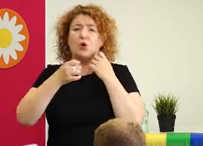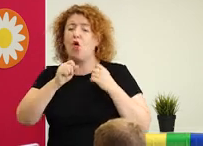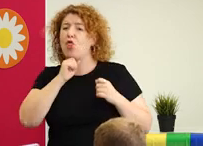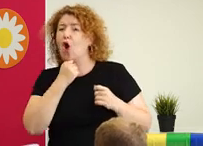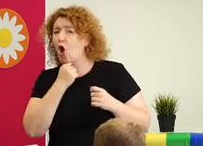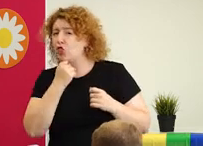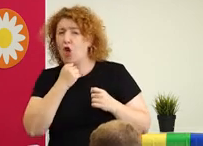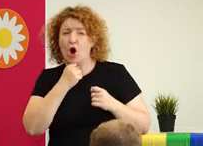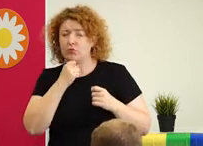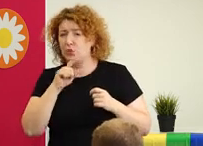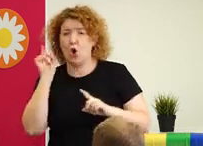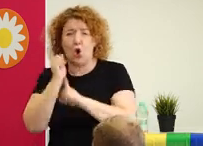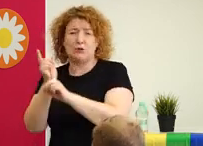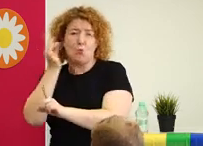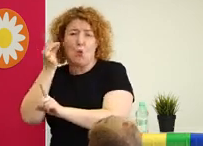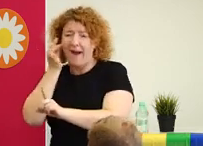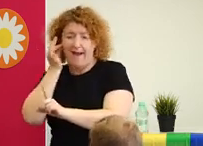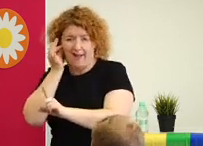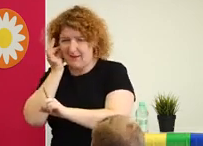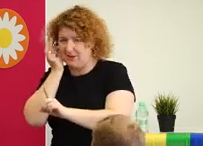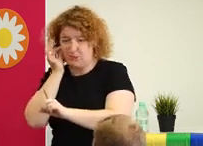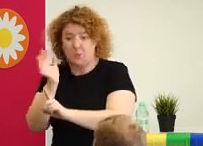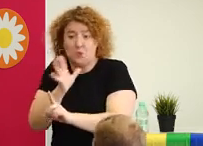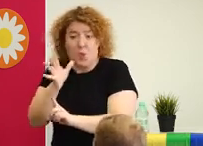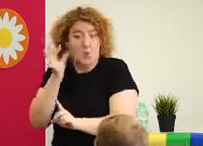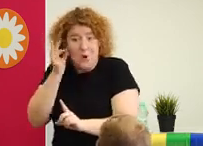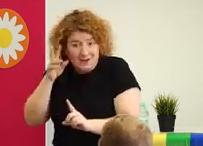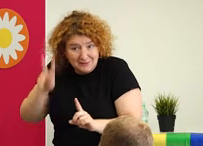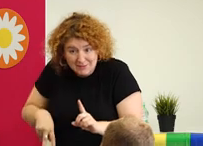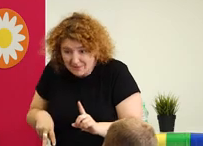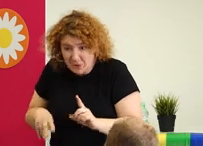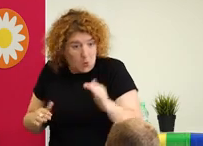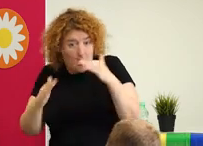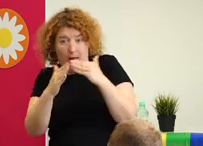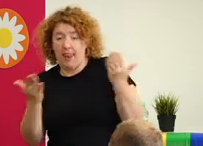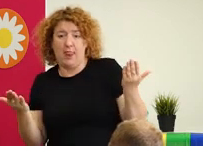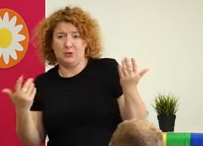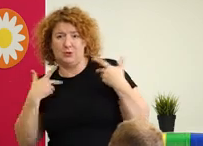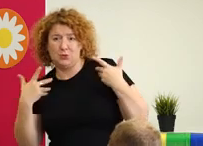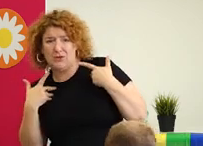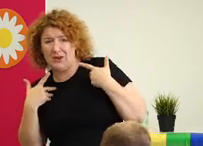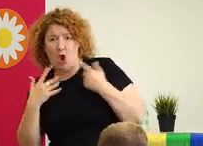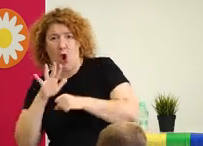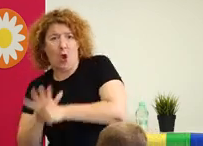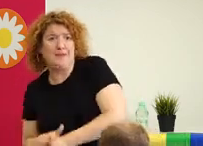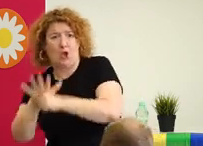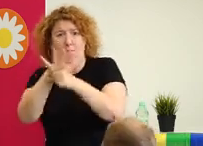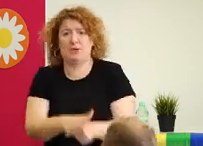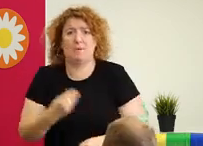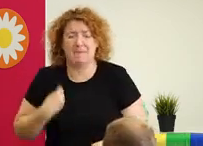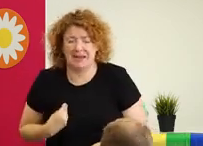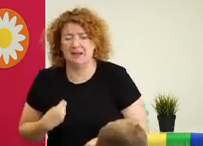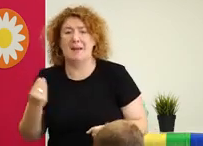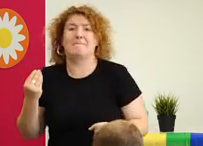odio criminal hacia unas mujeres que ya por el hecho de ser mujeres igual que ellas sufrimos la misma opresión. Pero